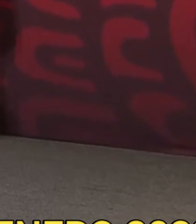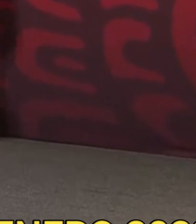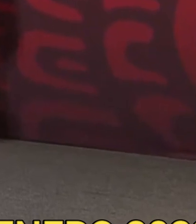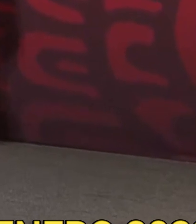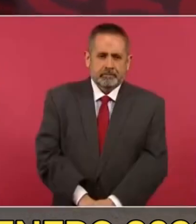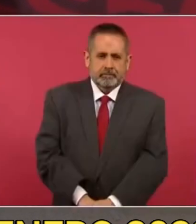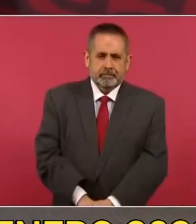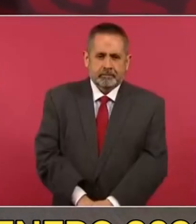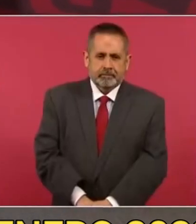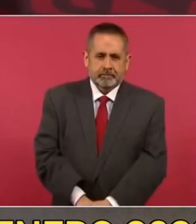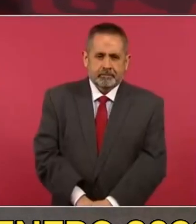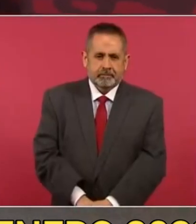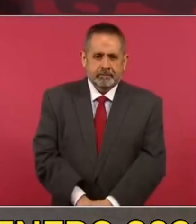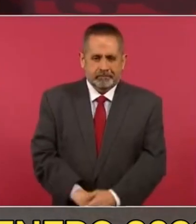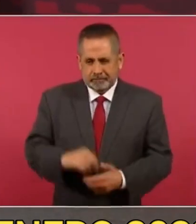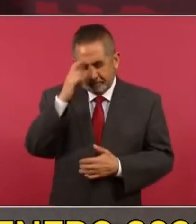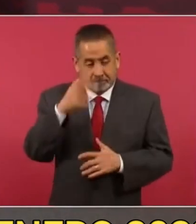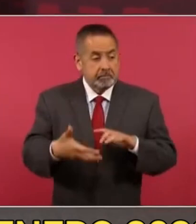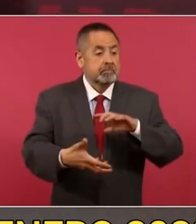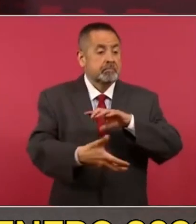Y yo decía el pacto contra México.